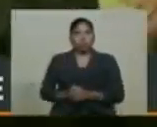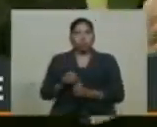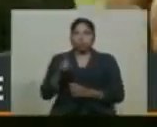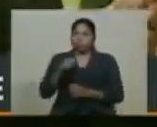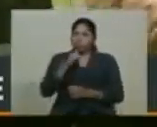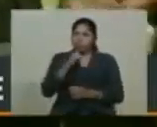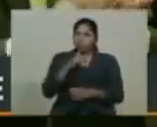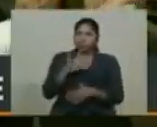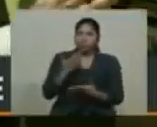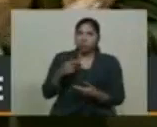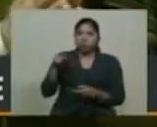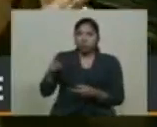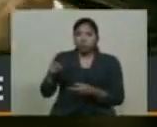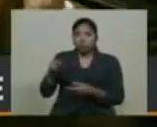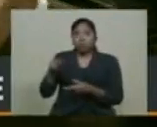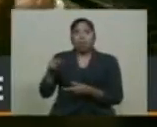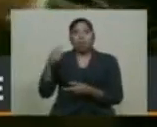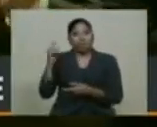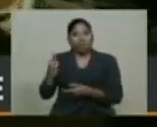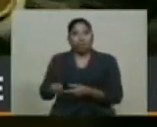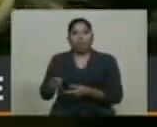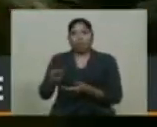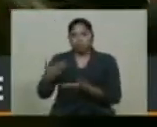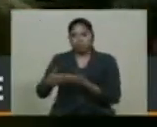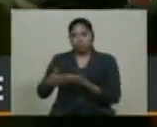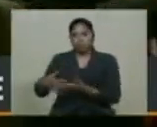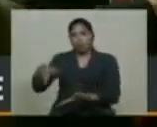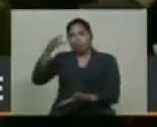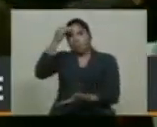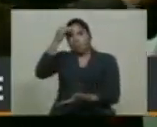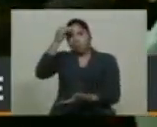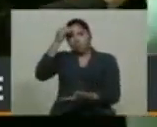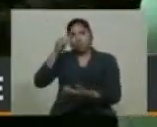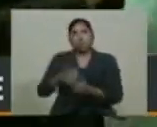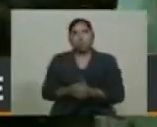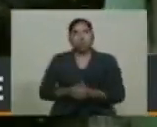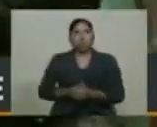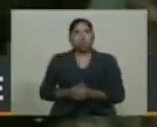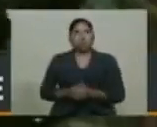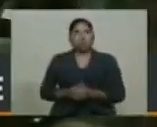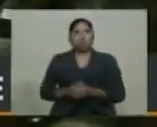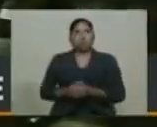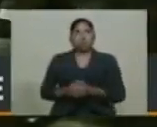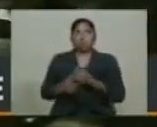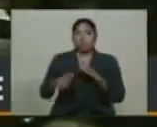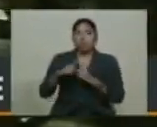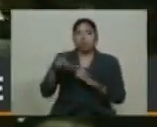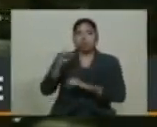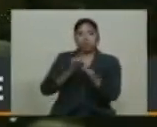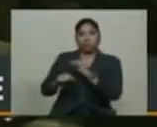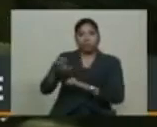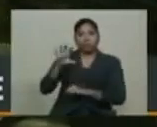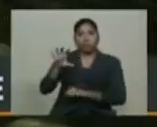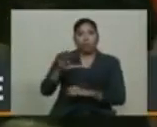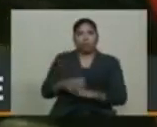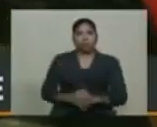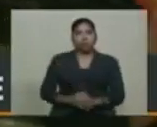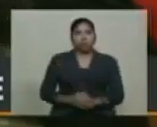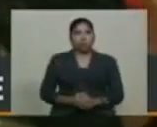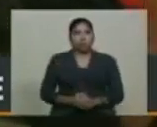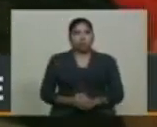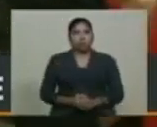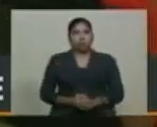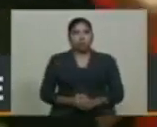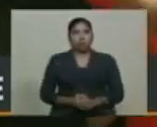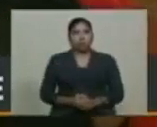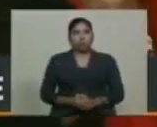esta acta debe ser letra viva, pero mientras se defienda la soberanía y la independencia de nuestra patria, tal y como